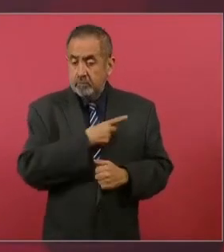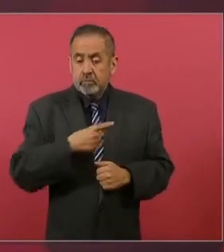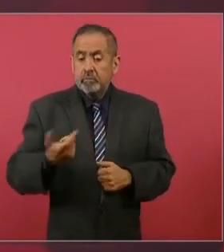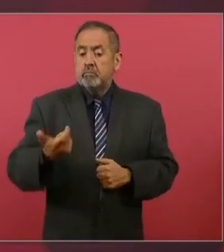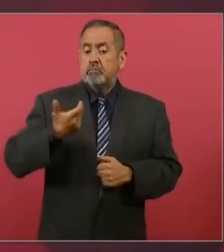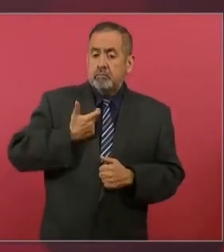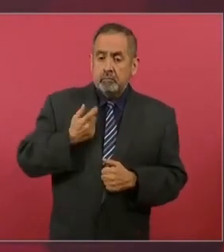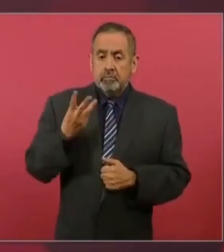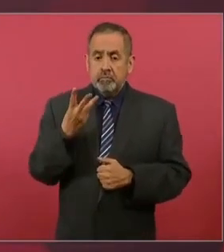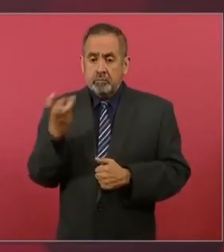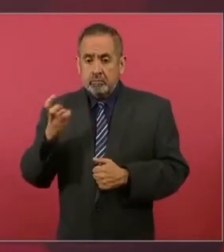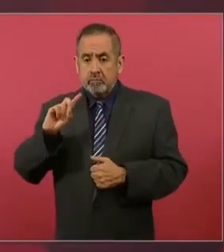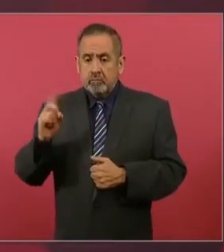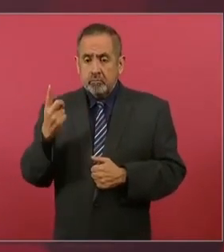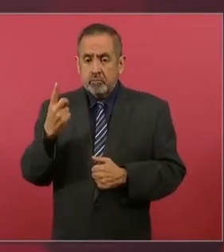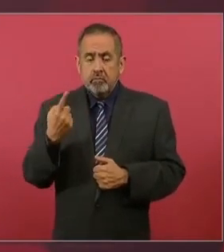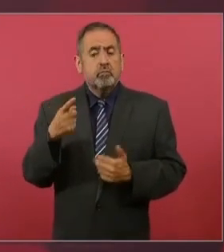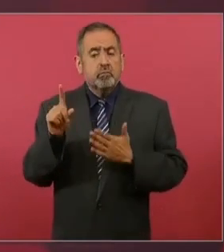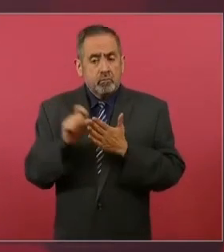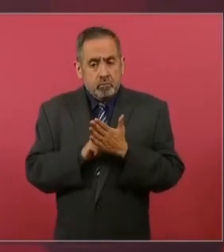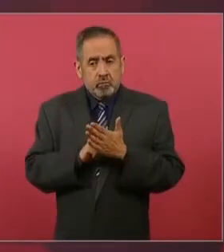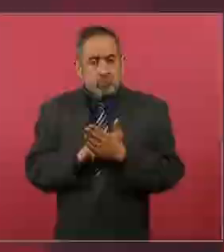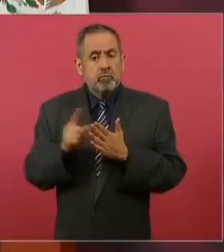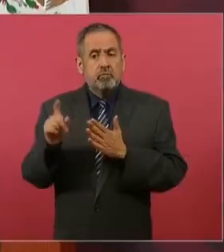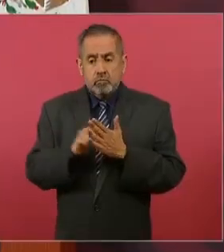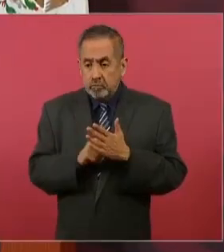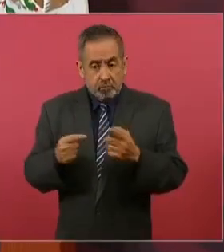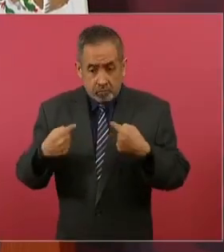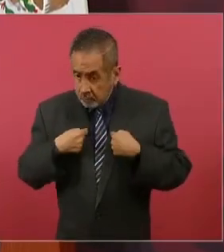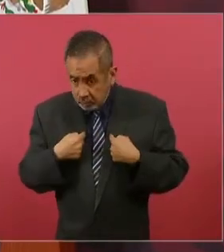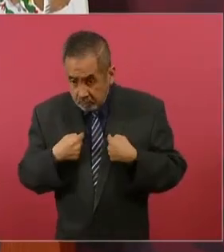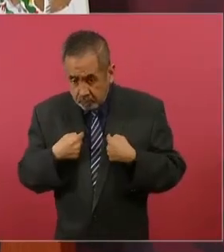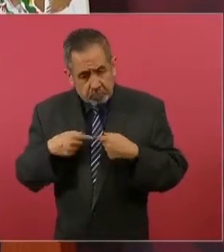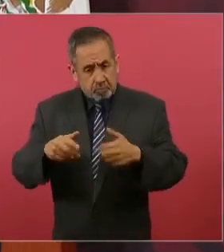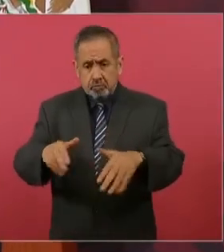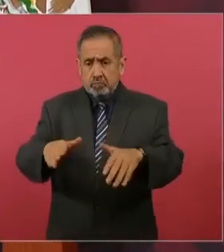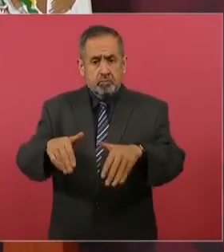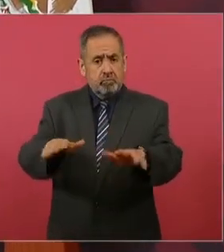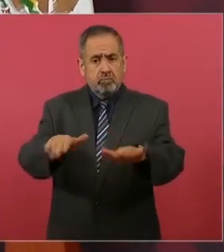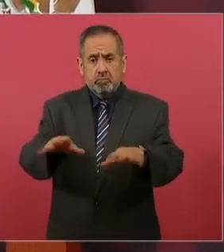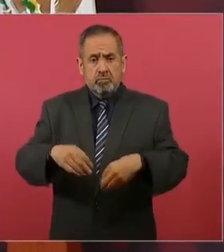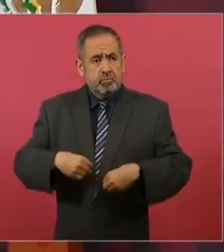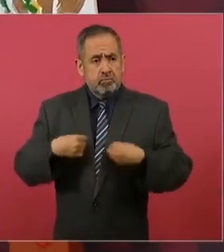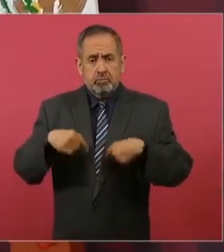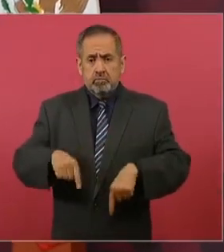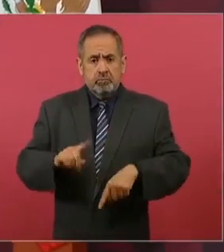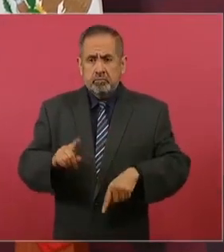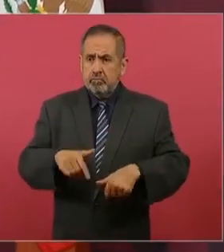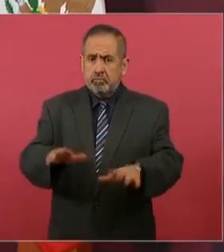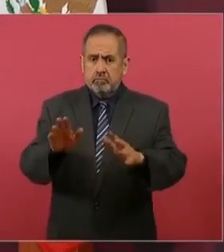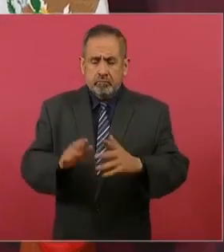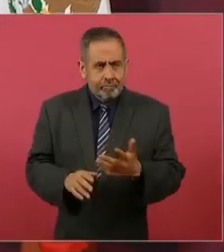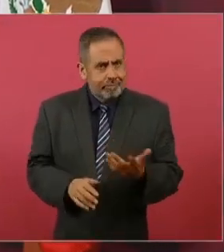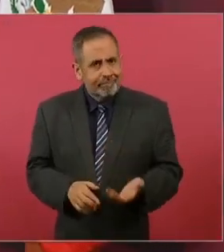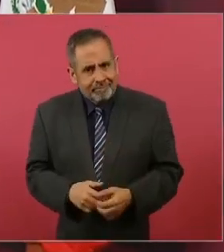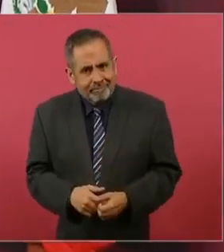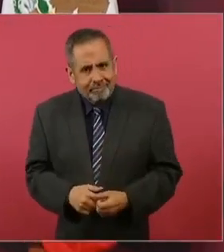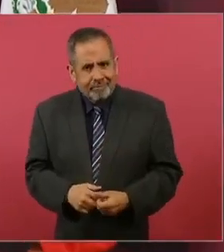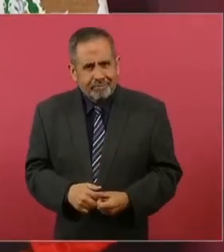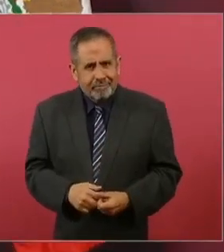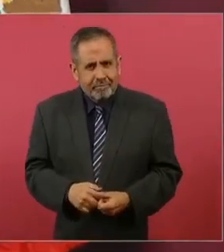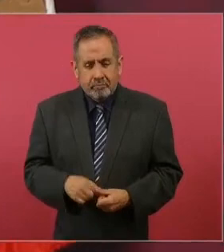$300 al mes, si no ya no pueden vivir, porque tienen